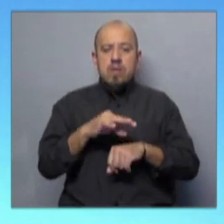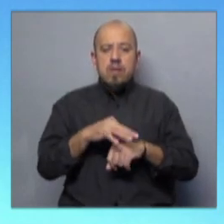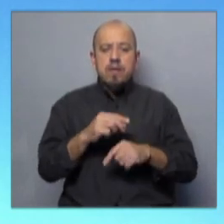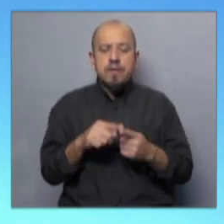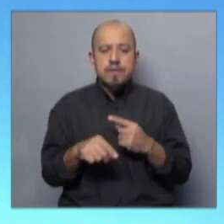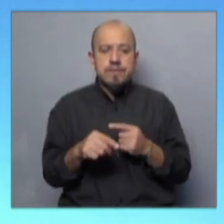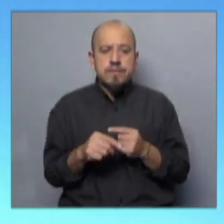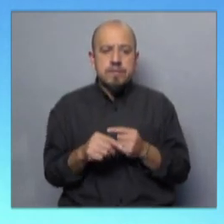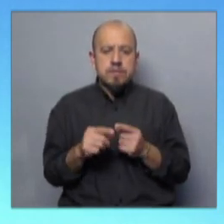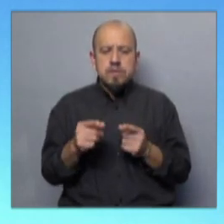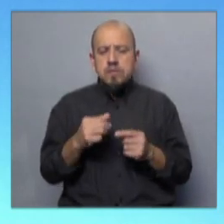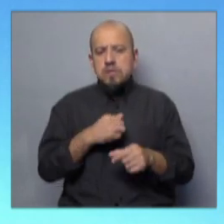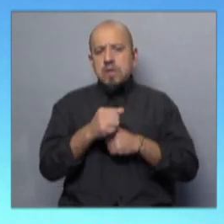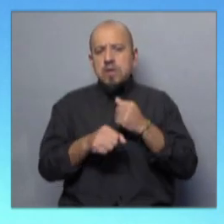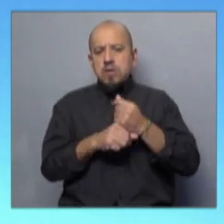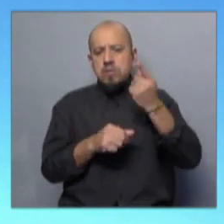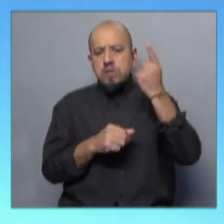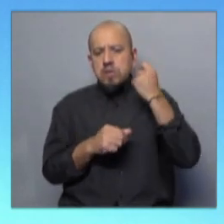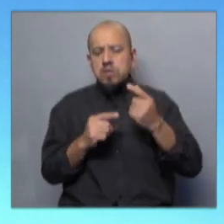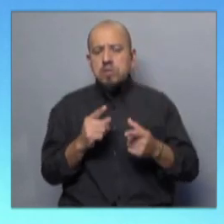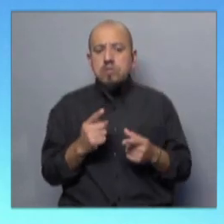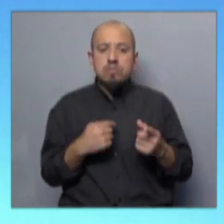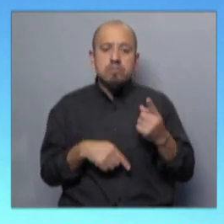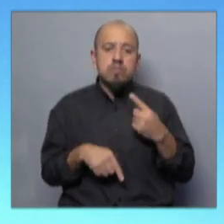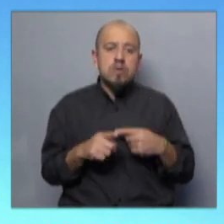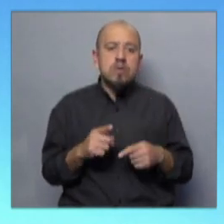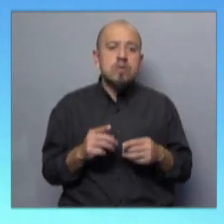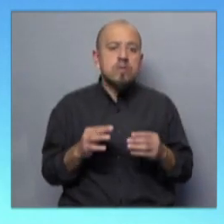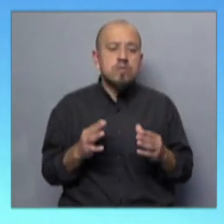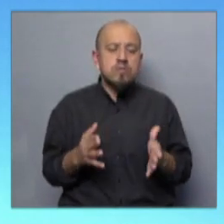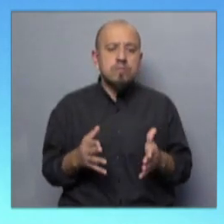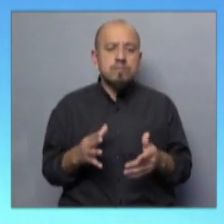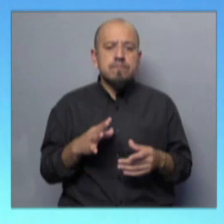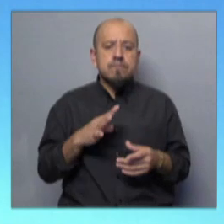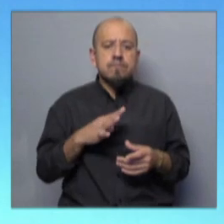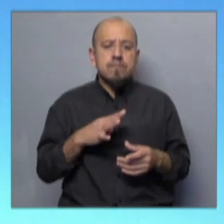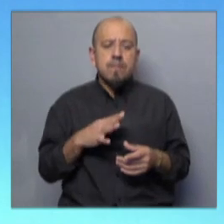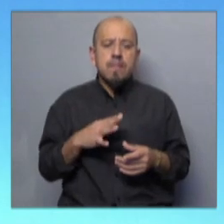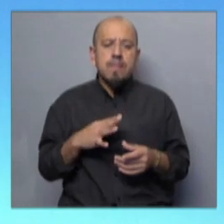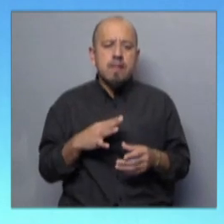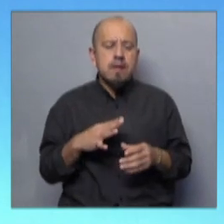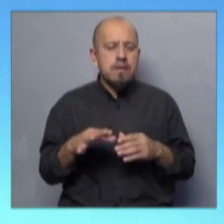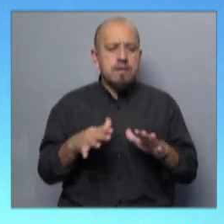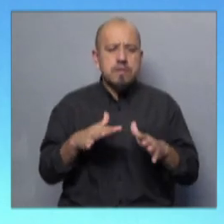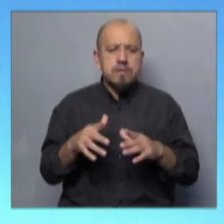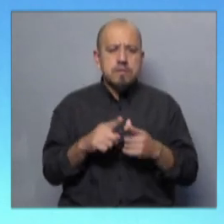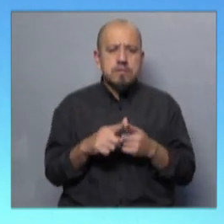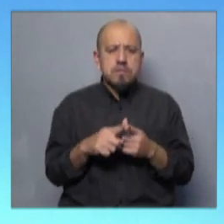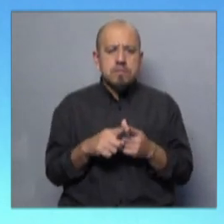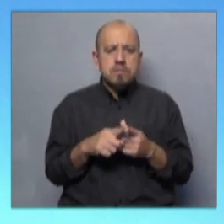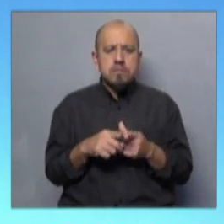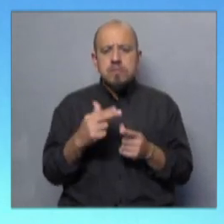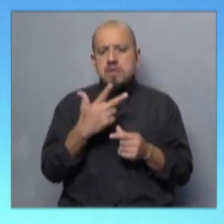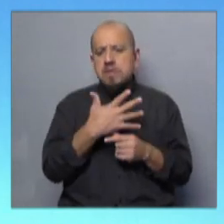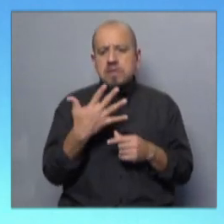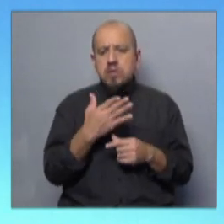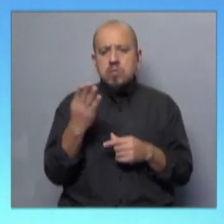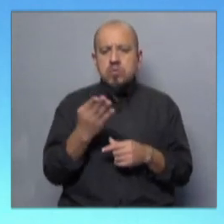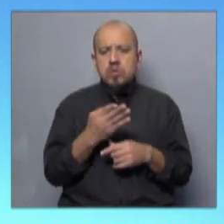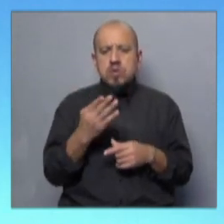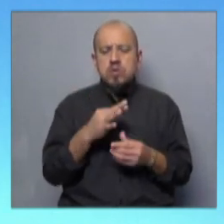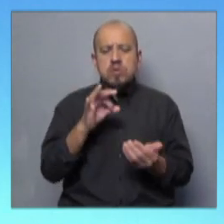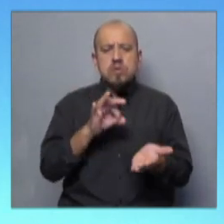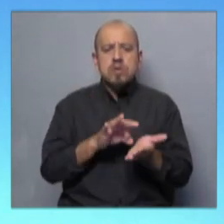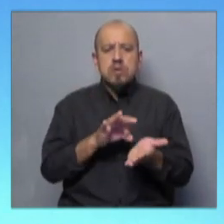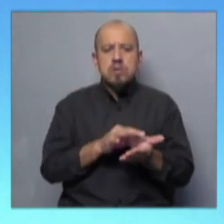a fines del año pasado pero es notorio kaim cerca de un 35 por ciento del sistema